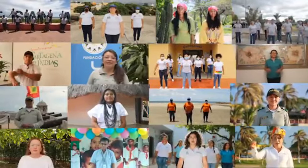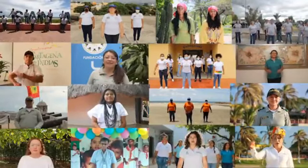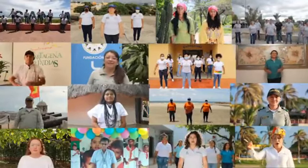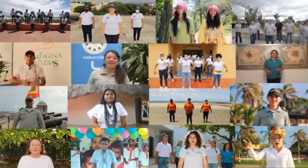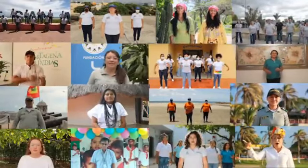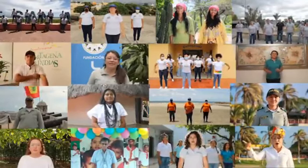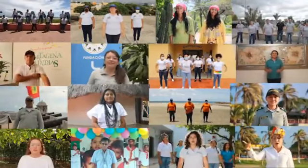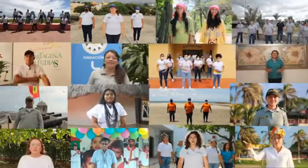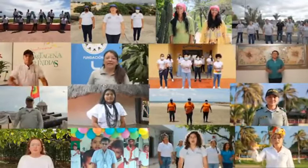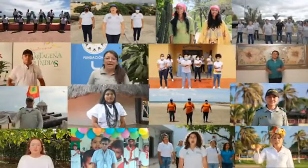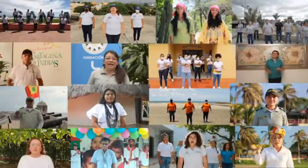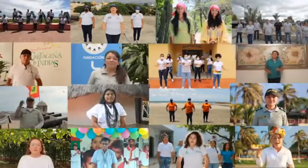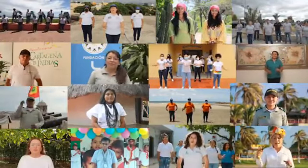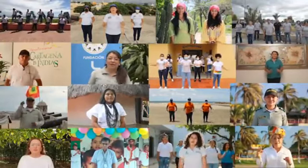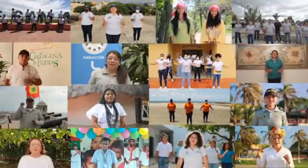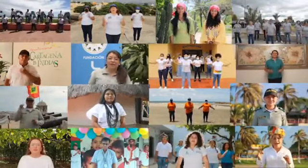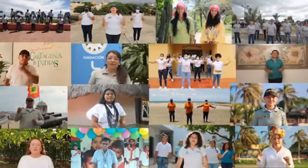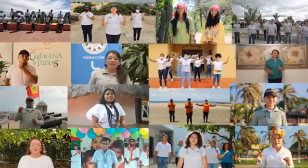Música